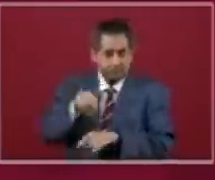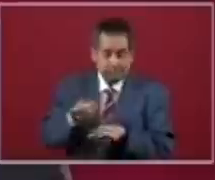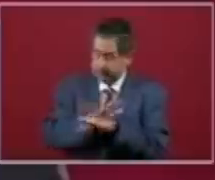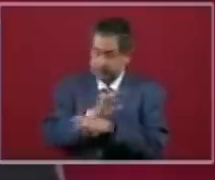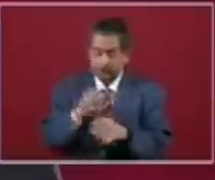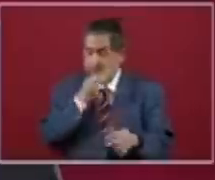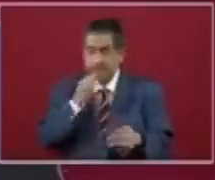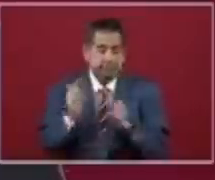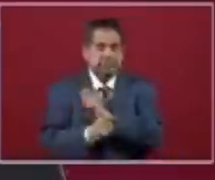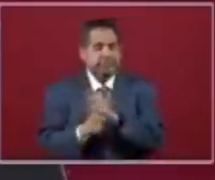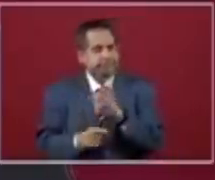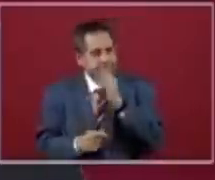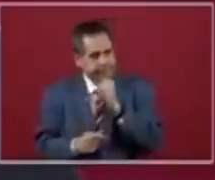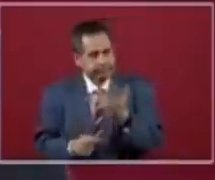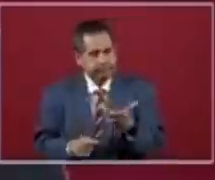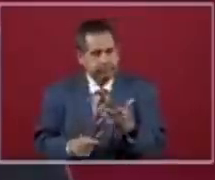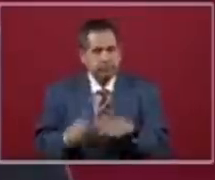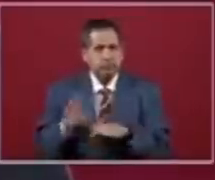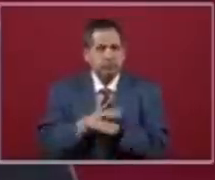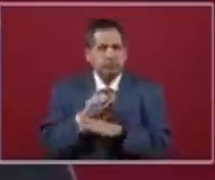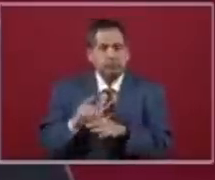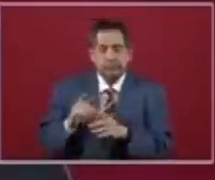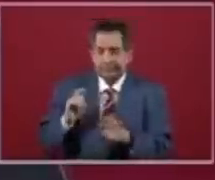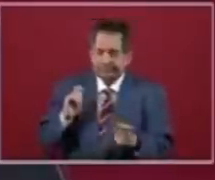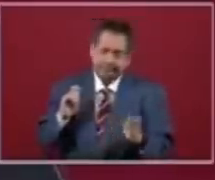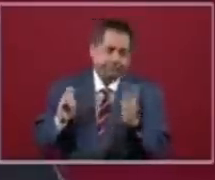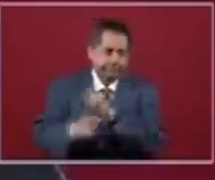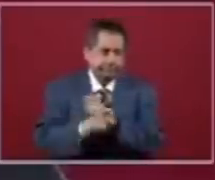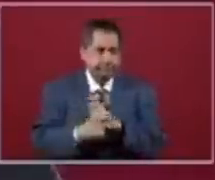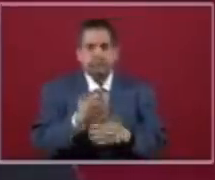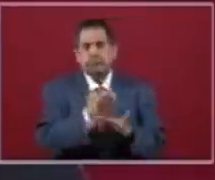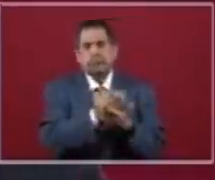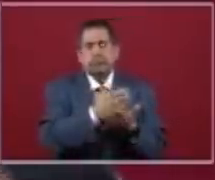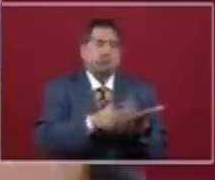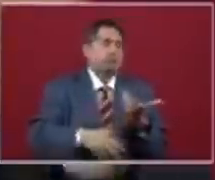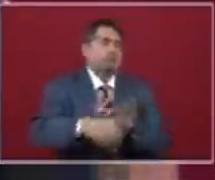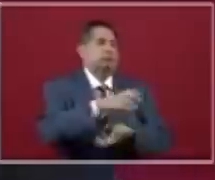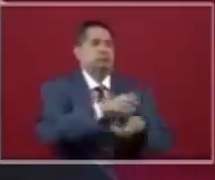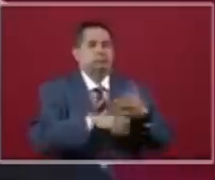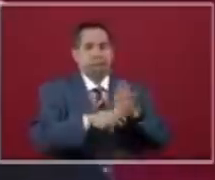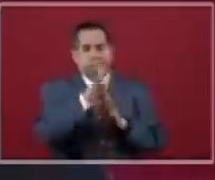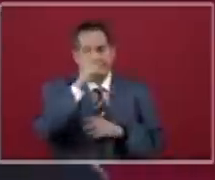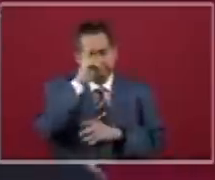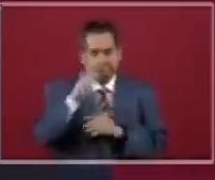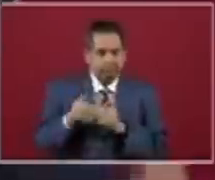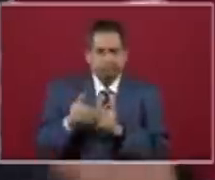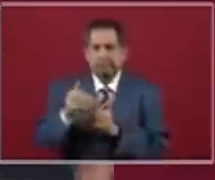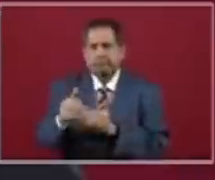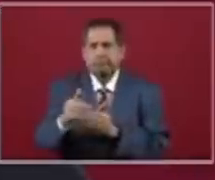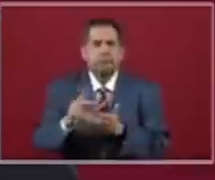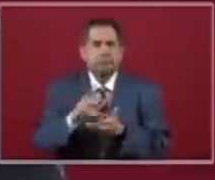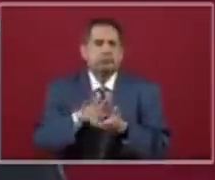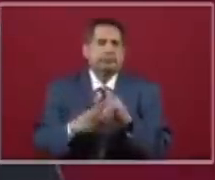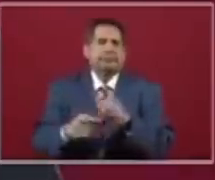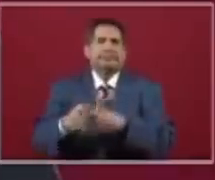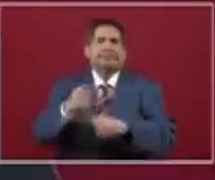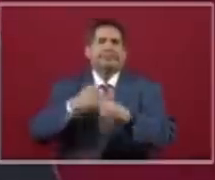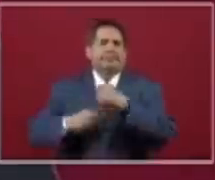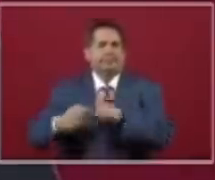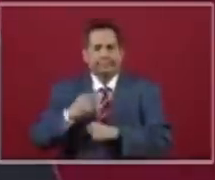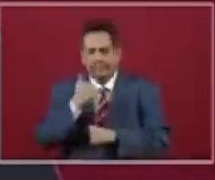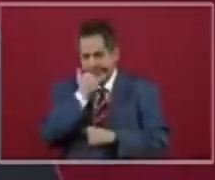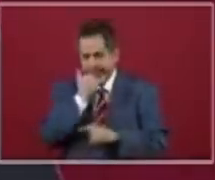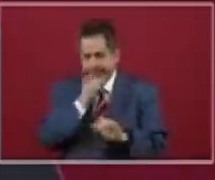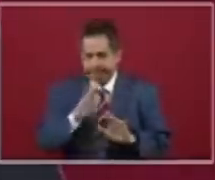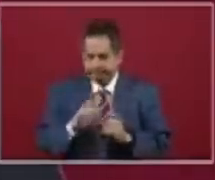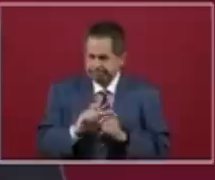porque se afectaría la economía y en vez de avanzar volveríamos al